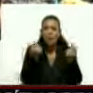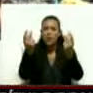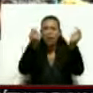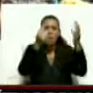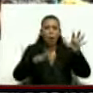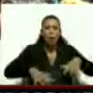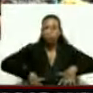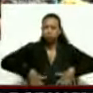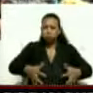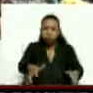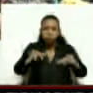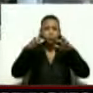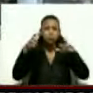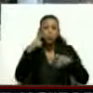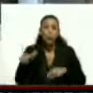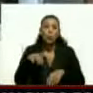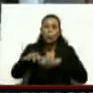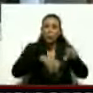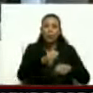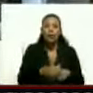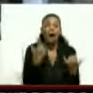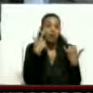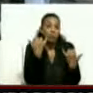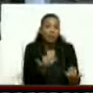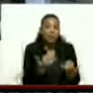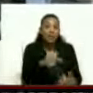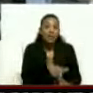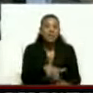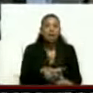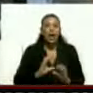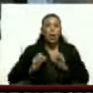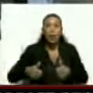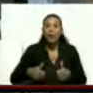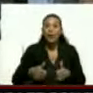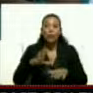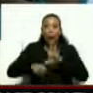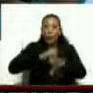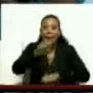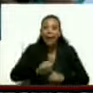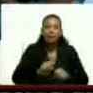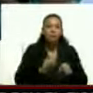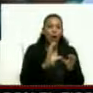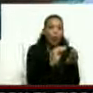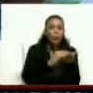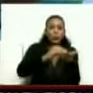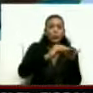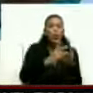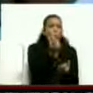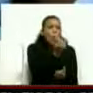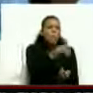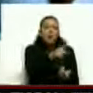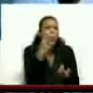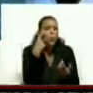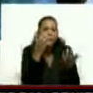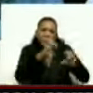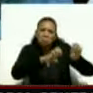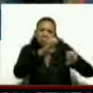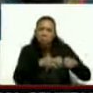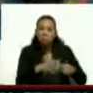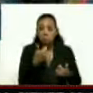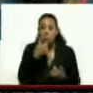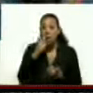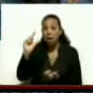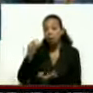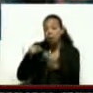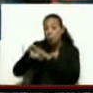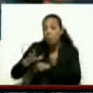llena y se alienta para equipar la casa también. Actualmente ya inicia el tema del proceso de las hallacas. ¿Cómo ves los precios? Bueno, realmente se ven